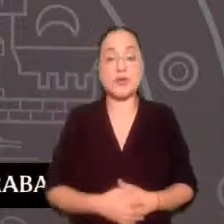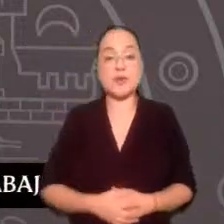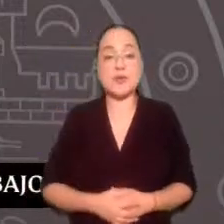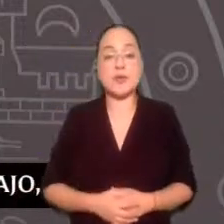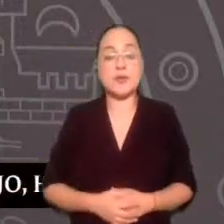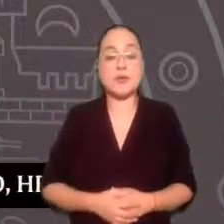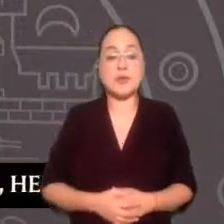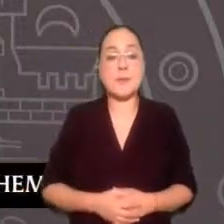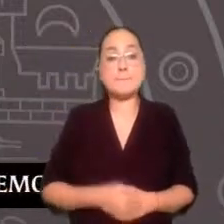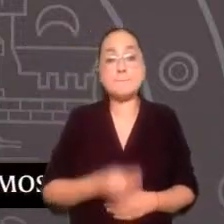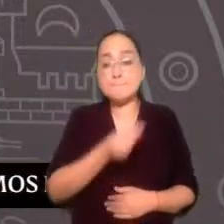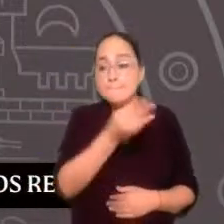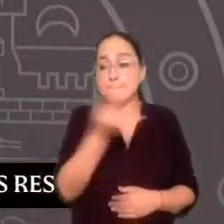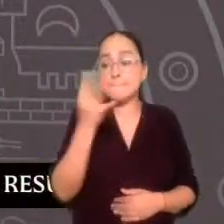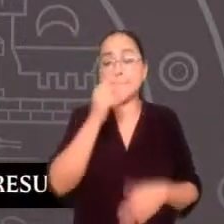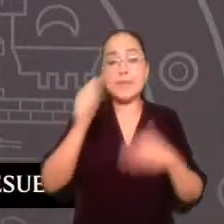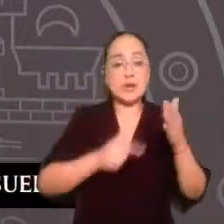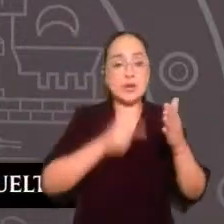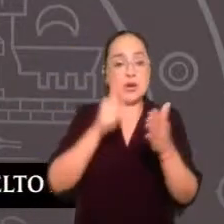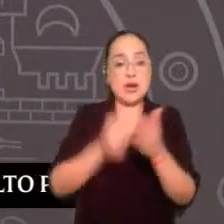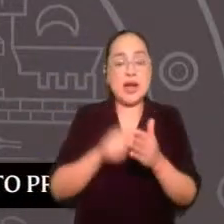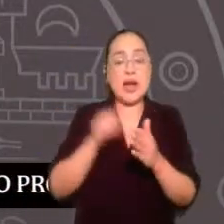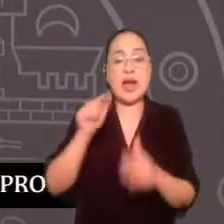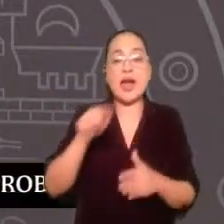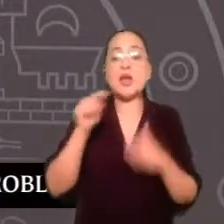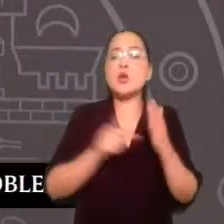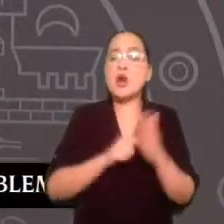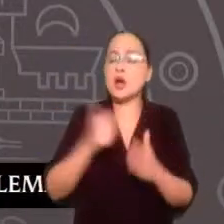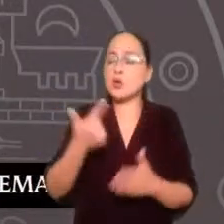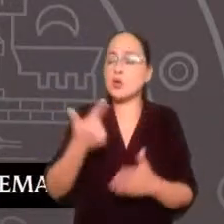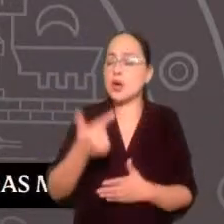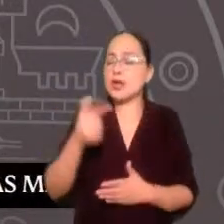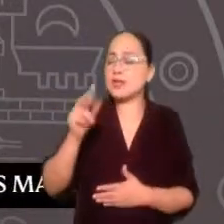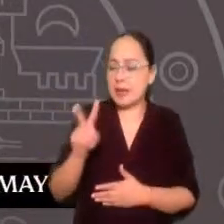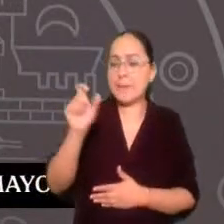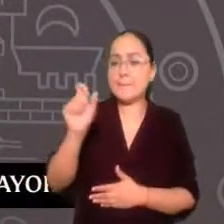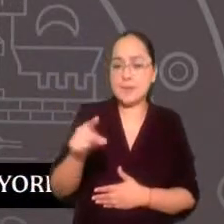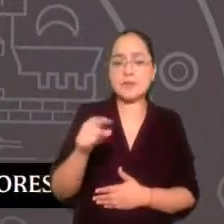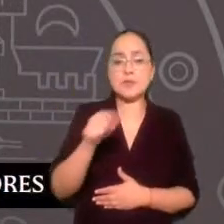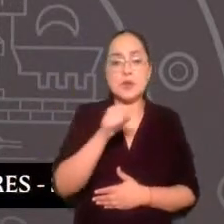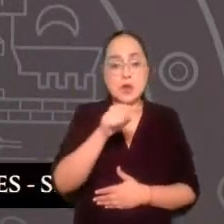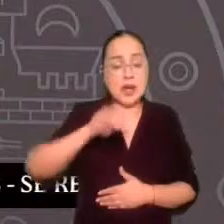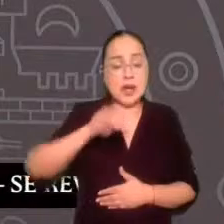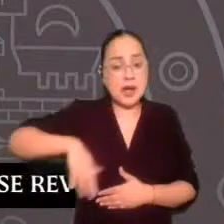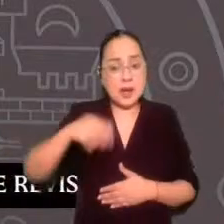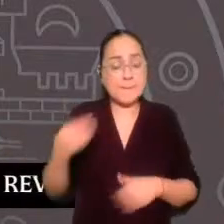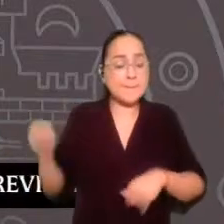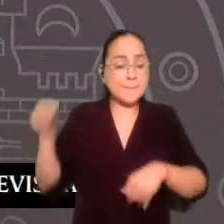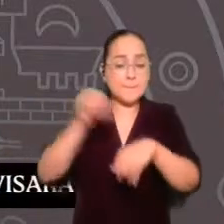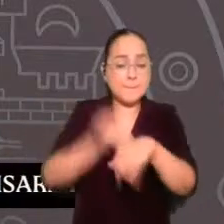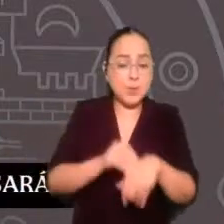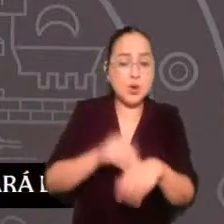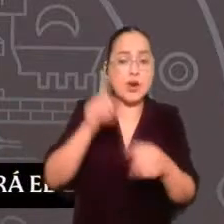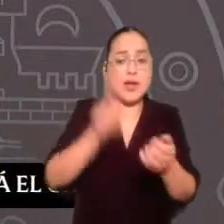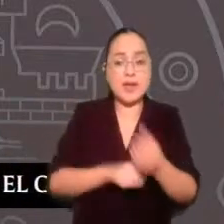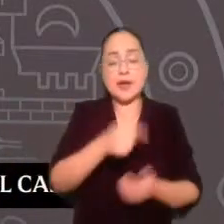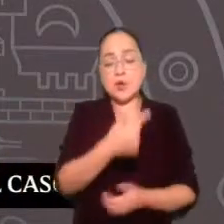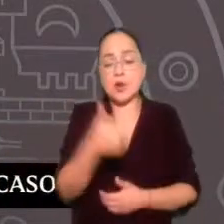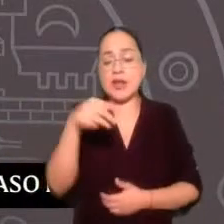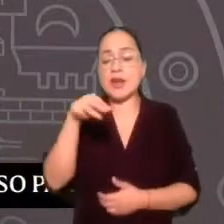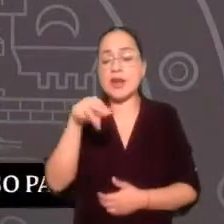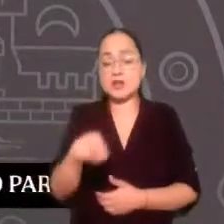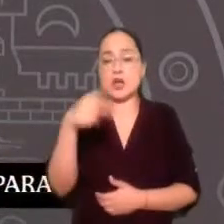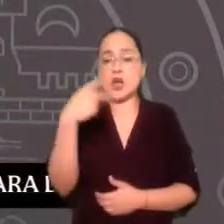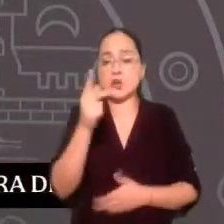todos estos que le estoy diciendo, ay, Guasave también, todos estos que le estoy diciendo es para que haya ahí campamentos. Sí, ya hablé con